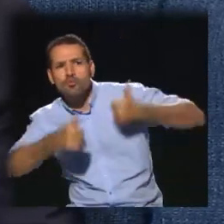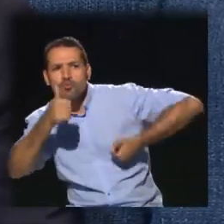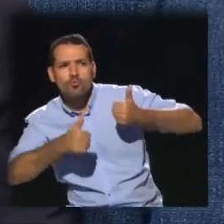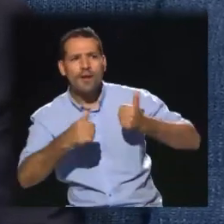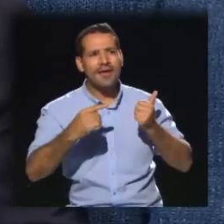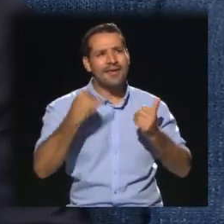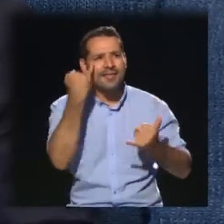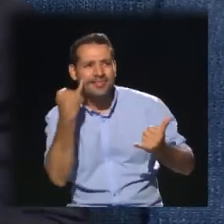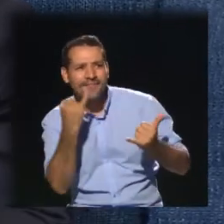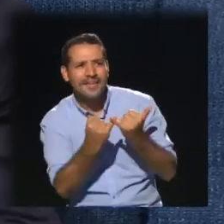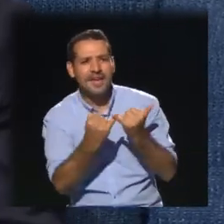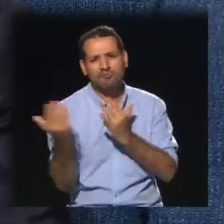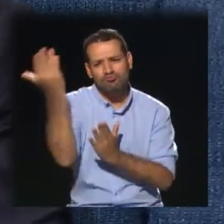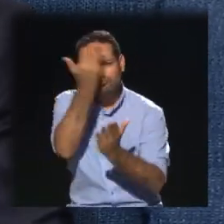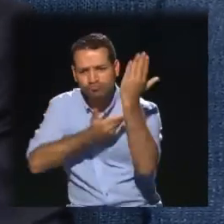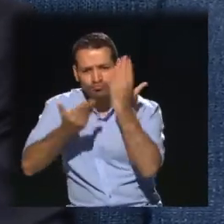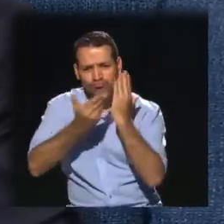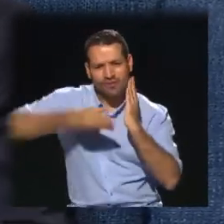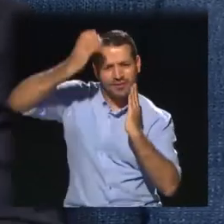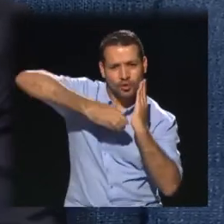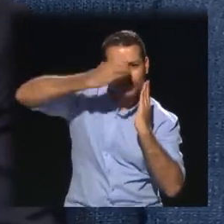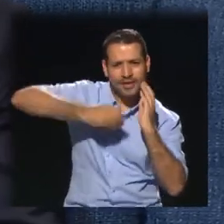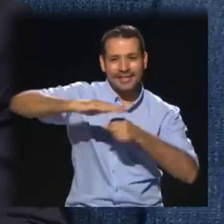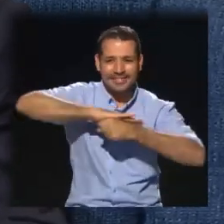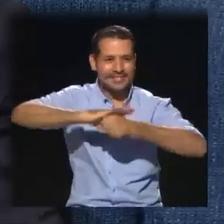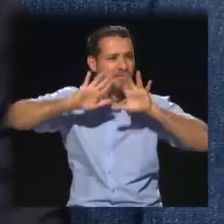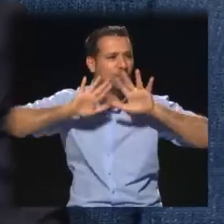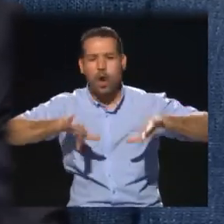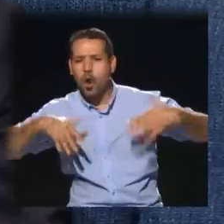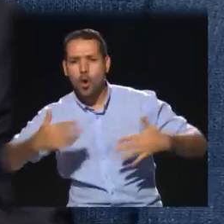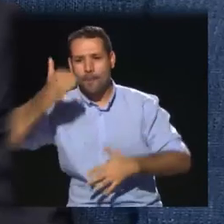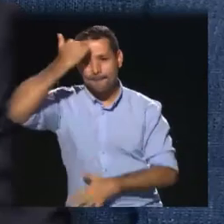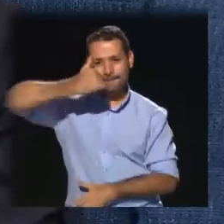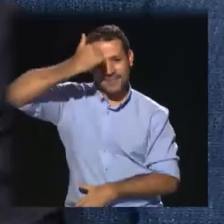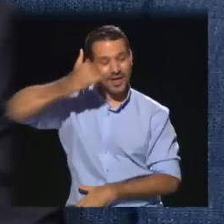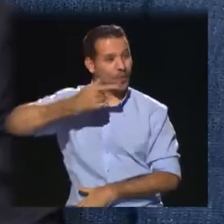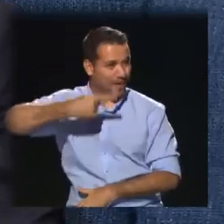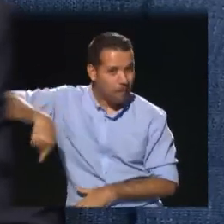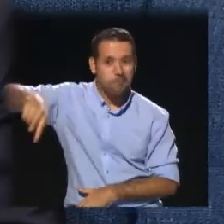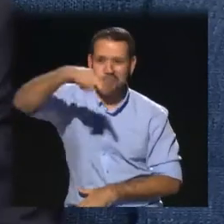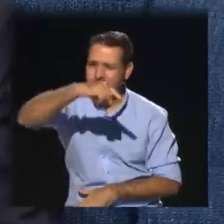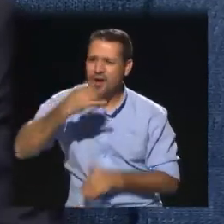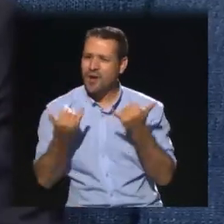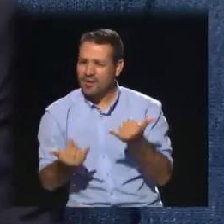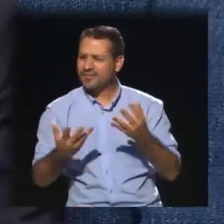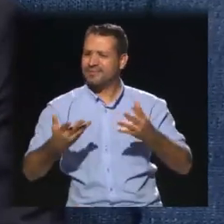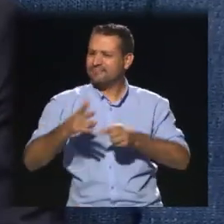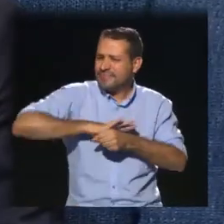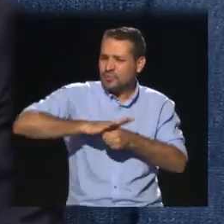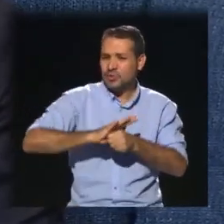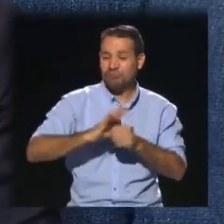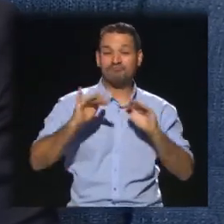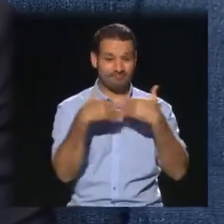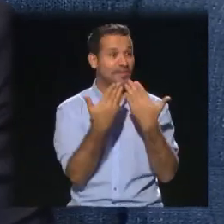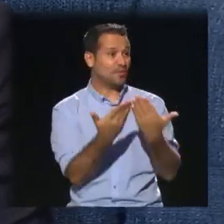es cómo reinventamos una pedagogía a la altura de las actuales circunstancias que están viviendo. Hoy la escuela